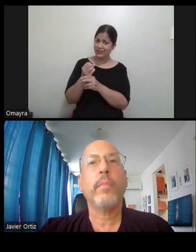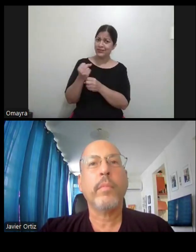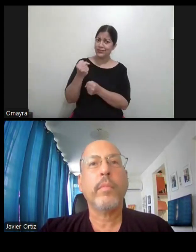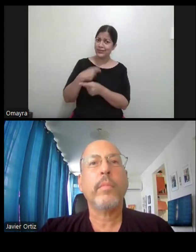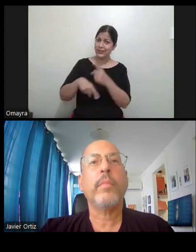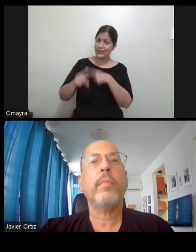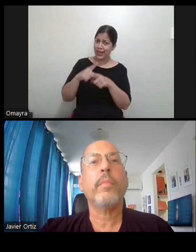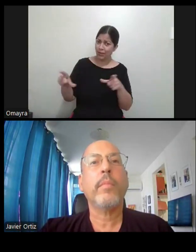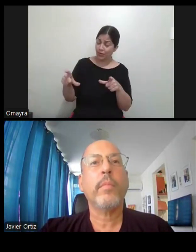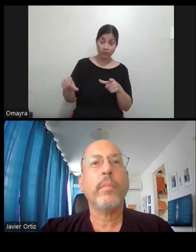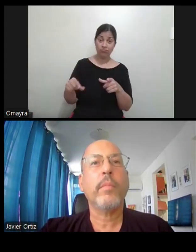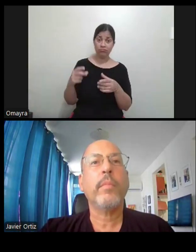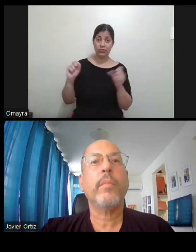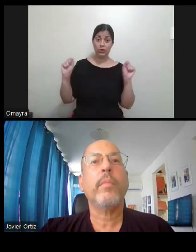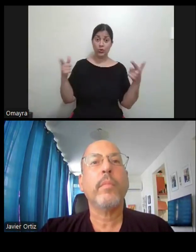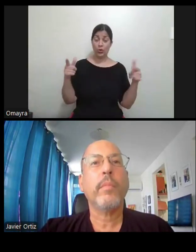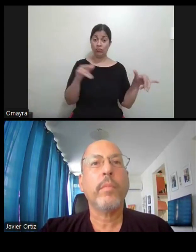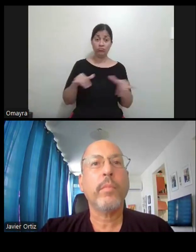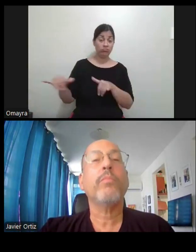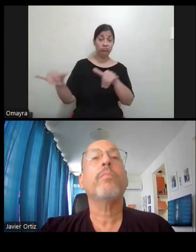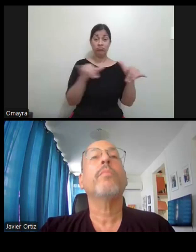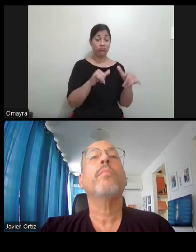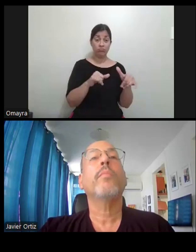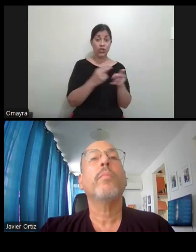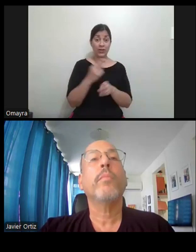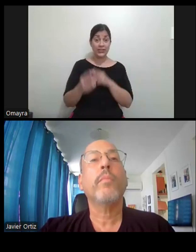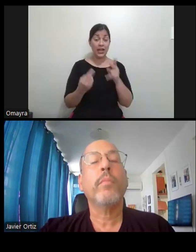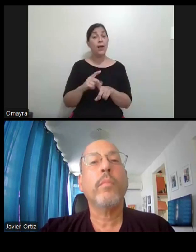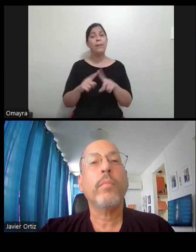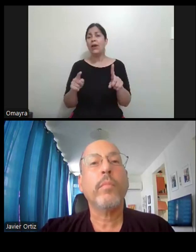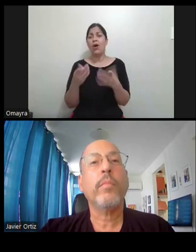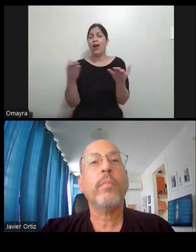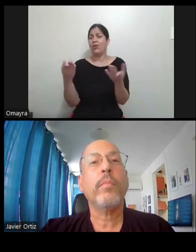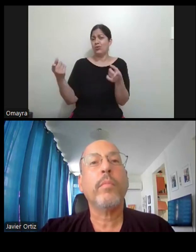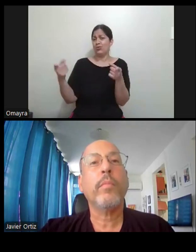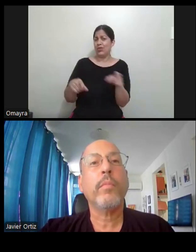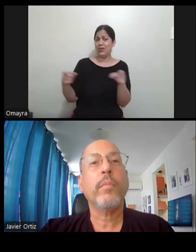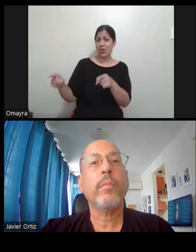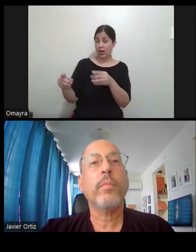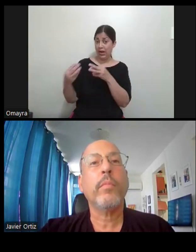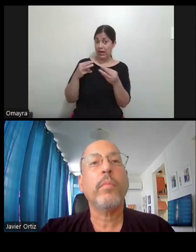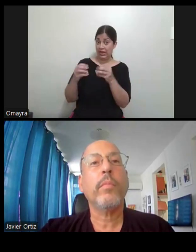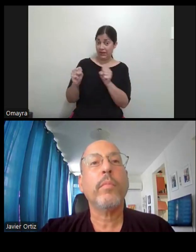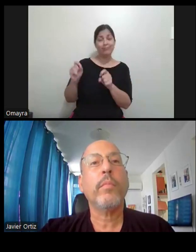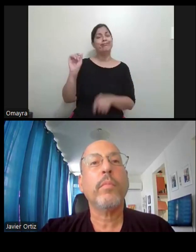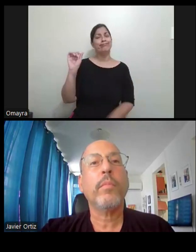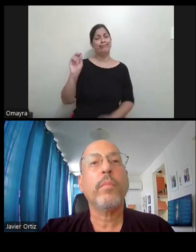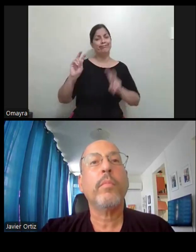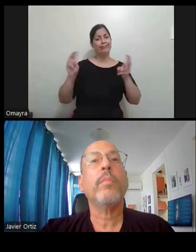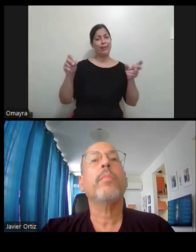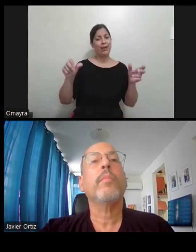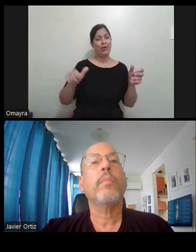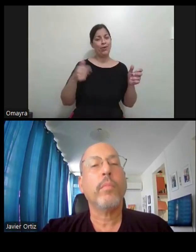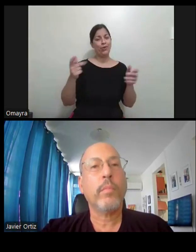mundo hablaba el mismo idioma a nivel universal. Pero algo sucedió en la Guerra Fría, que eso también es para otro programa, eso lo sabemos a